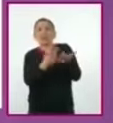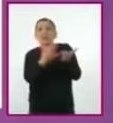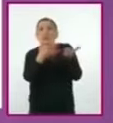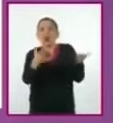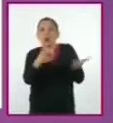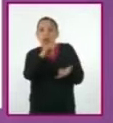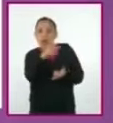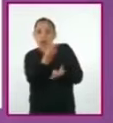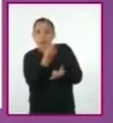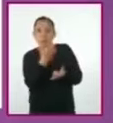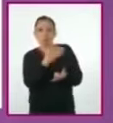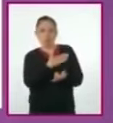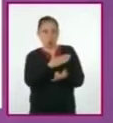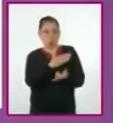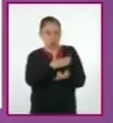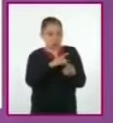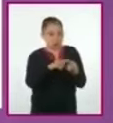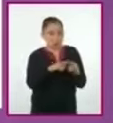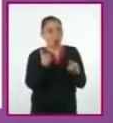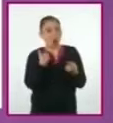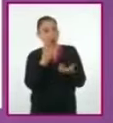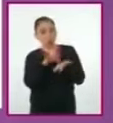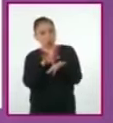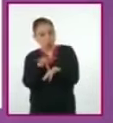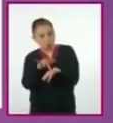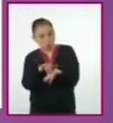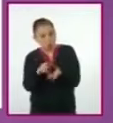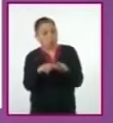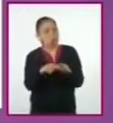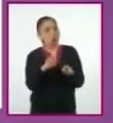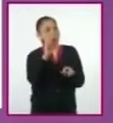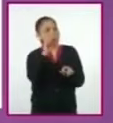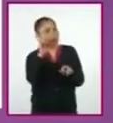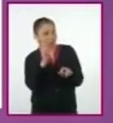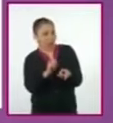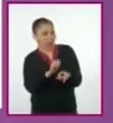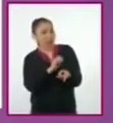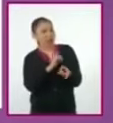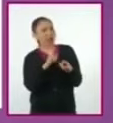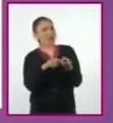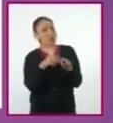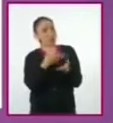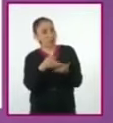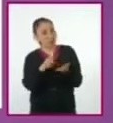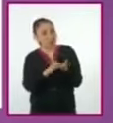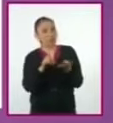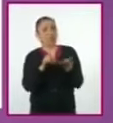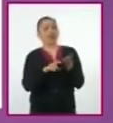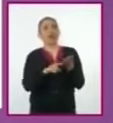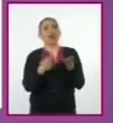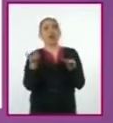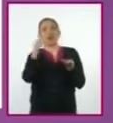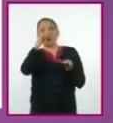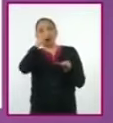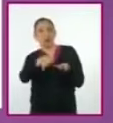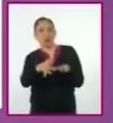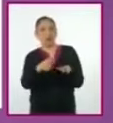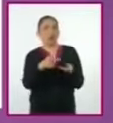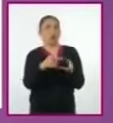son nobles, solidarios, amistosos, valientes,